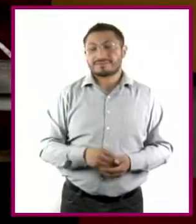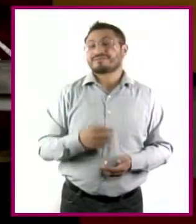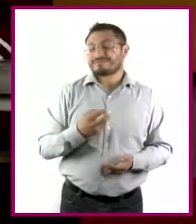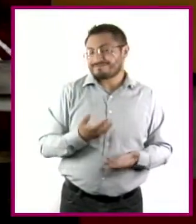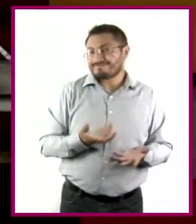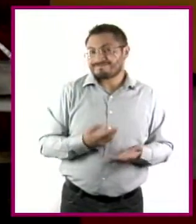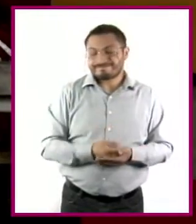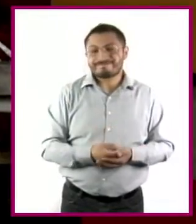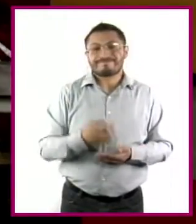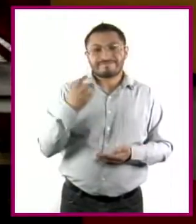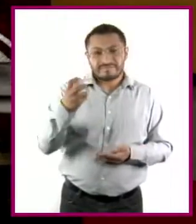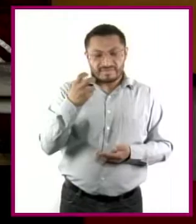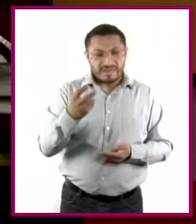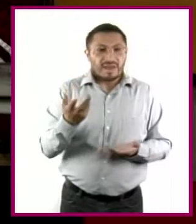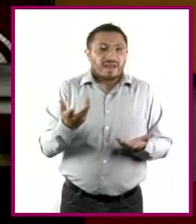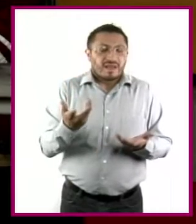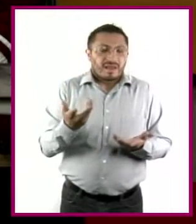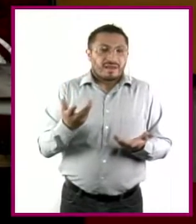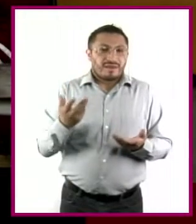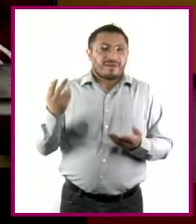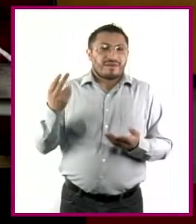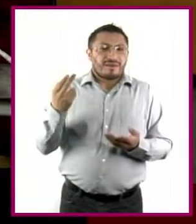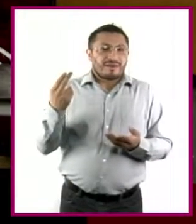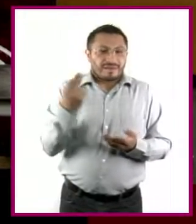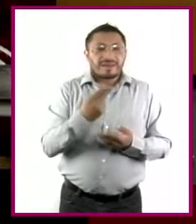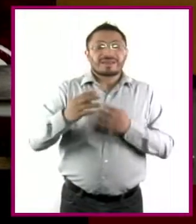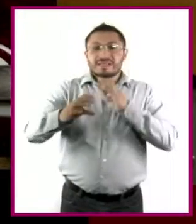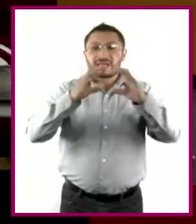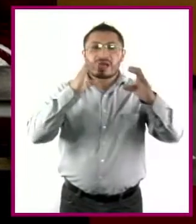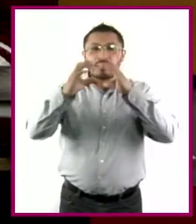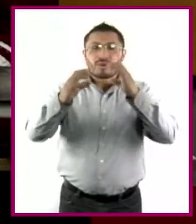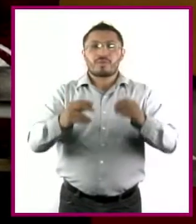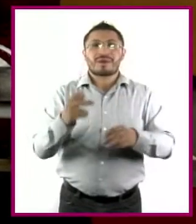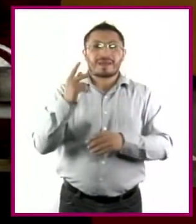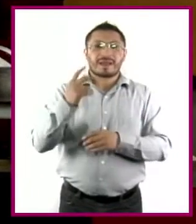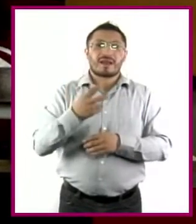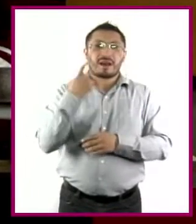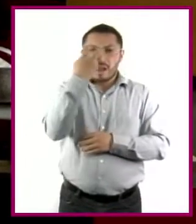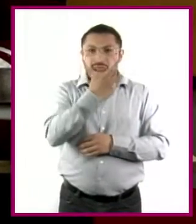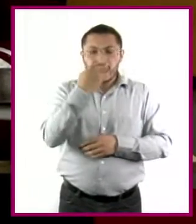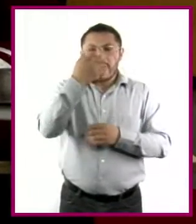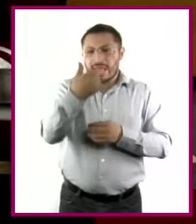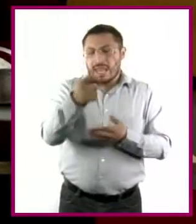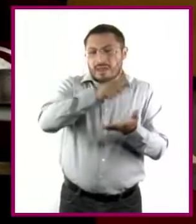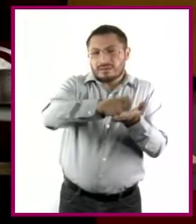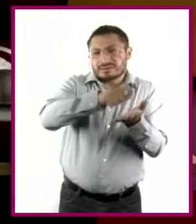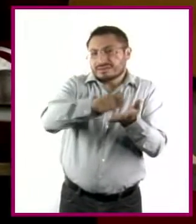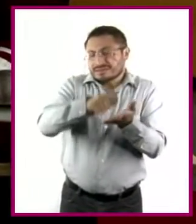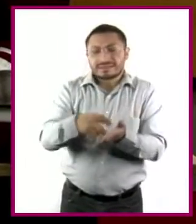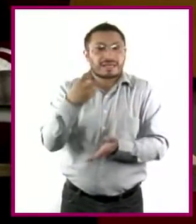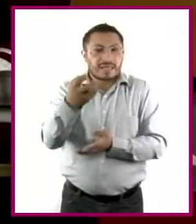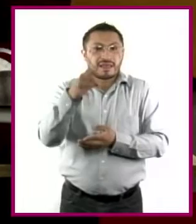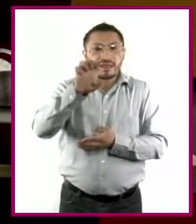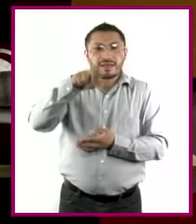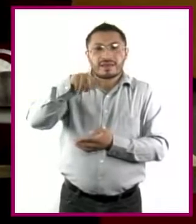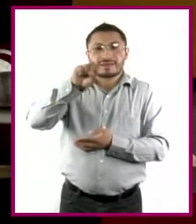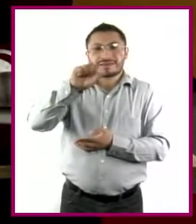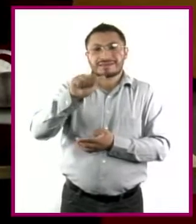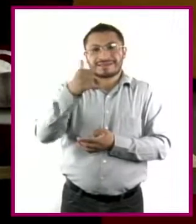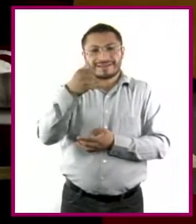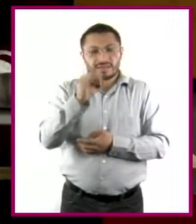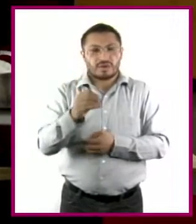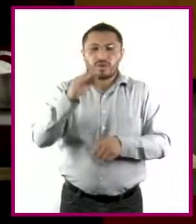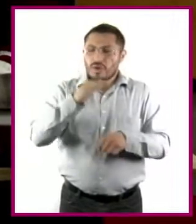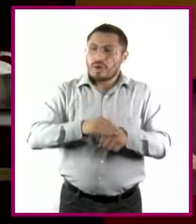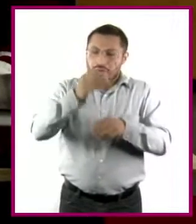¡Ajá! De ahí la necesidad de saber comunicarnos tanto de manera oral como escrita. Y justo el ensayo es uno de los géneros que más